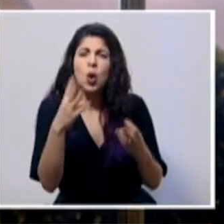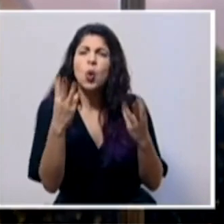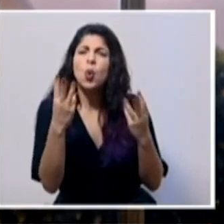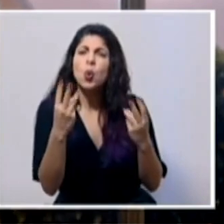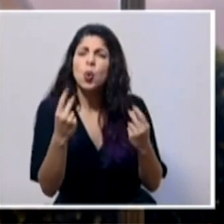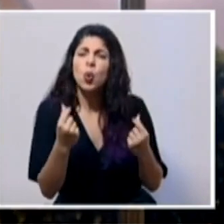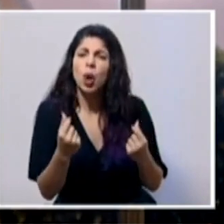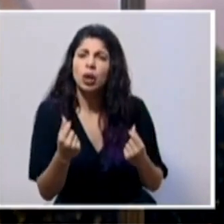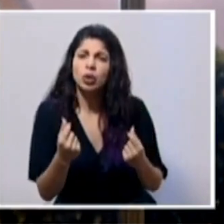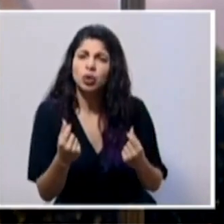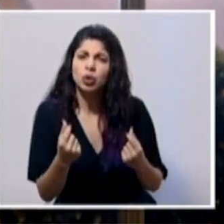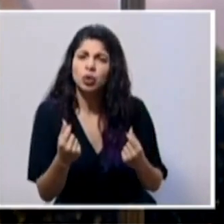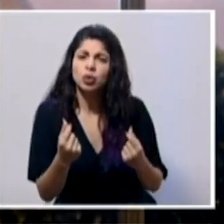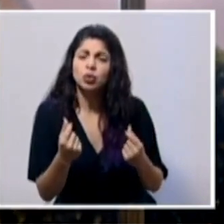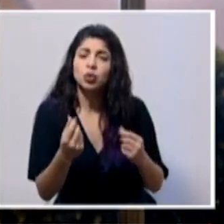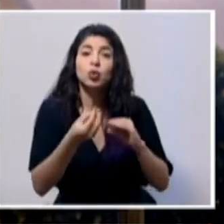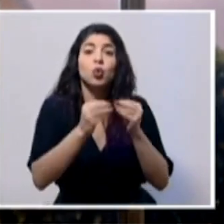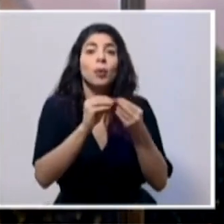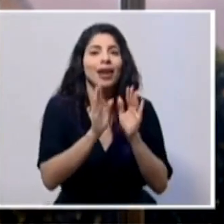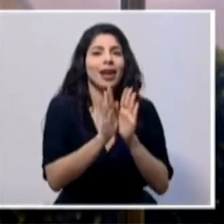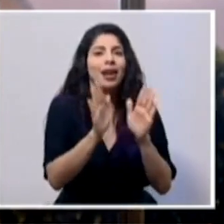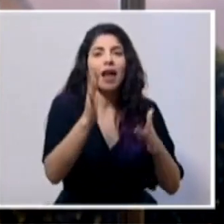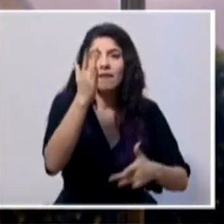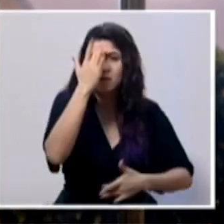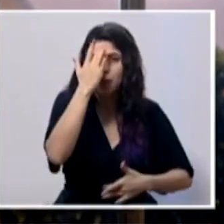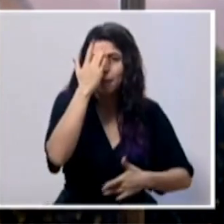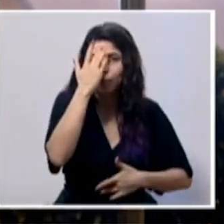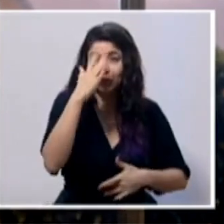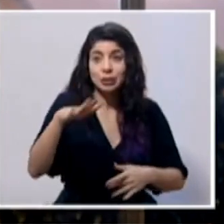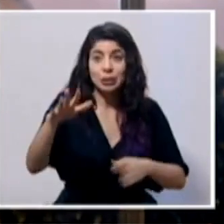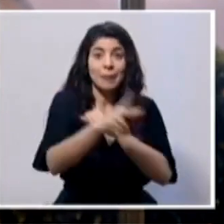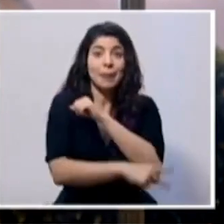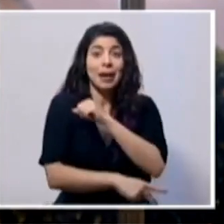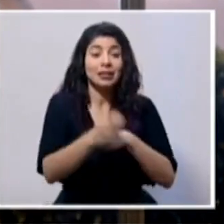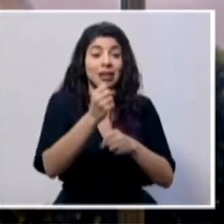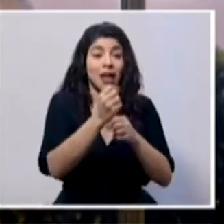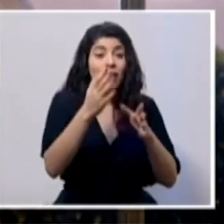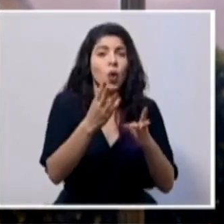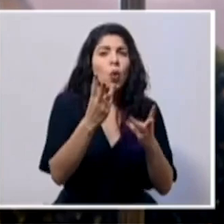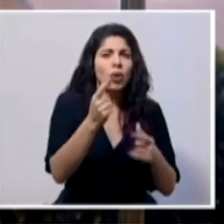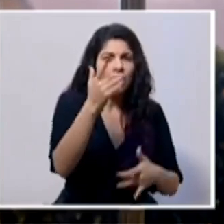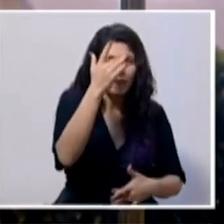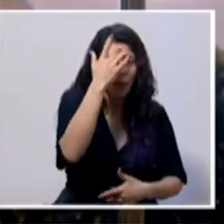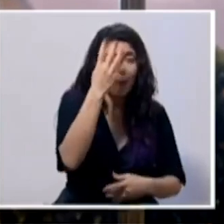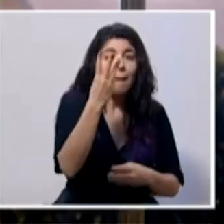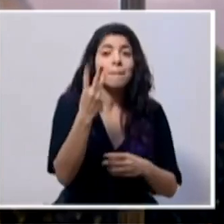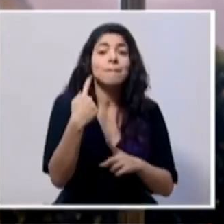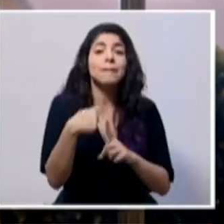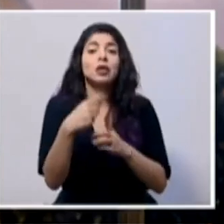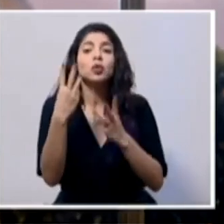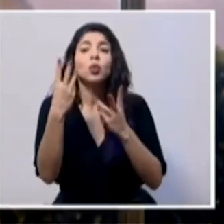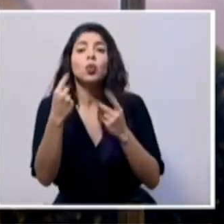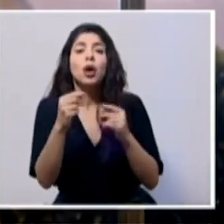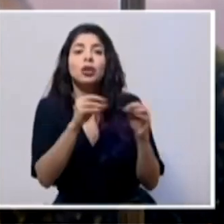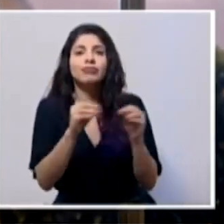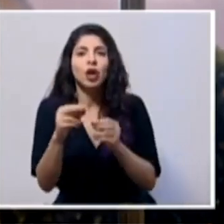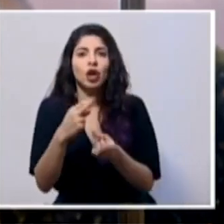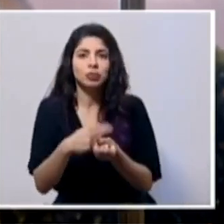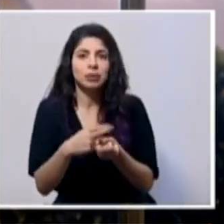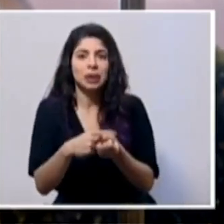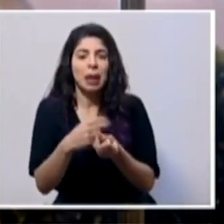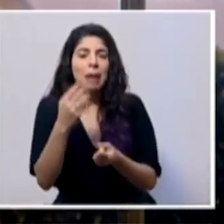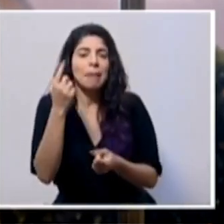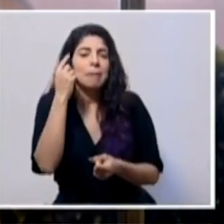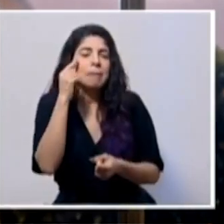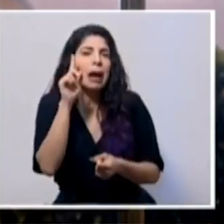hay en el número global de contagiados en el país y en el número también de hospitalizados, para tener